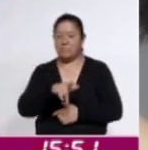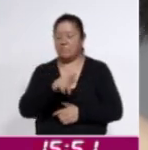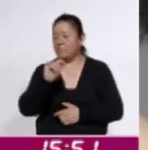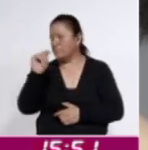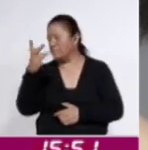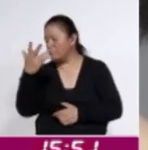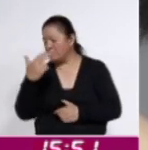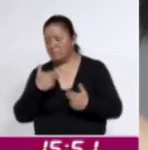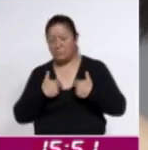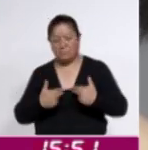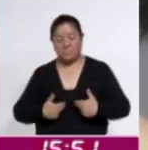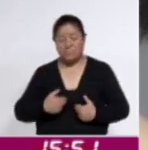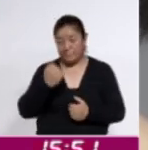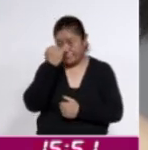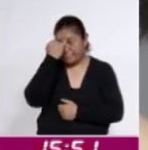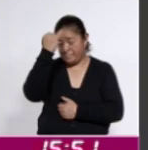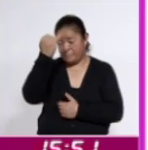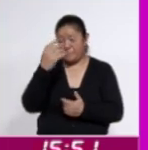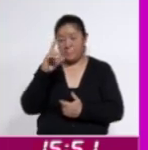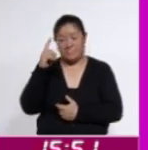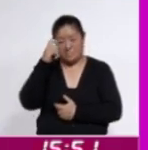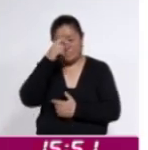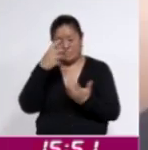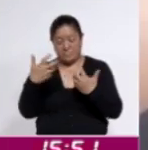tecnología, humanidad y creatividad.